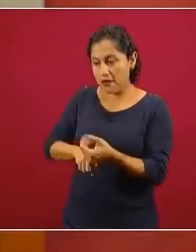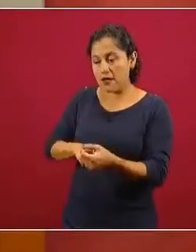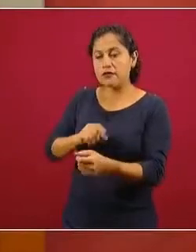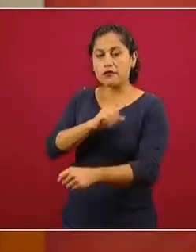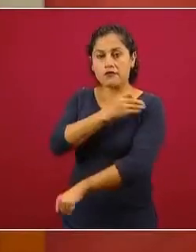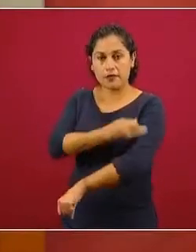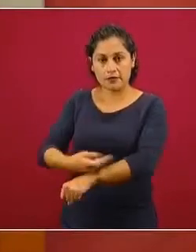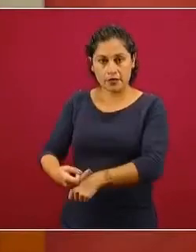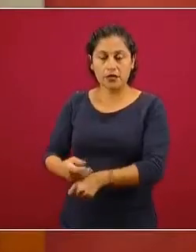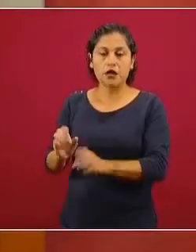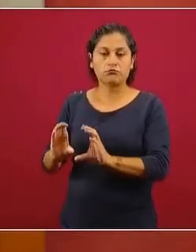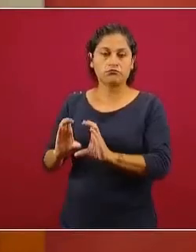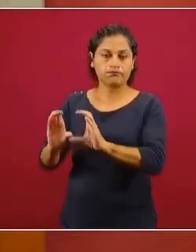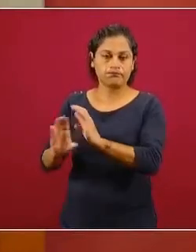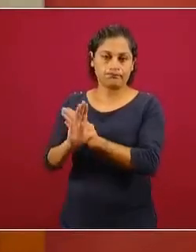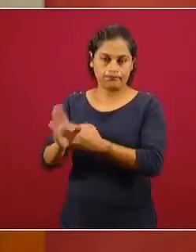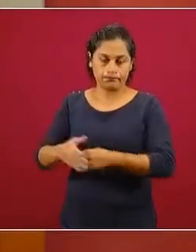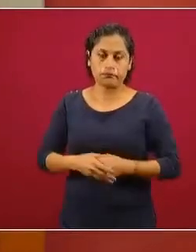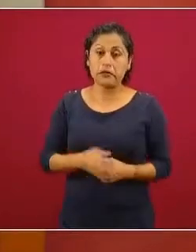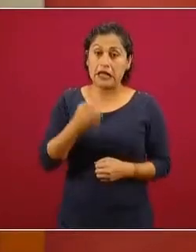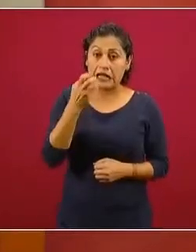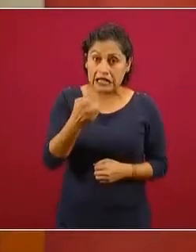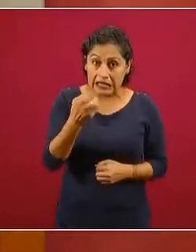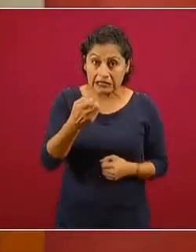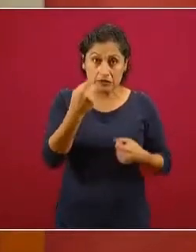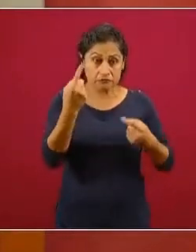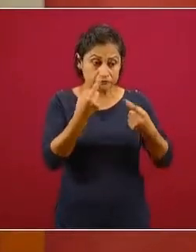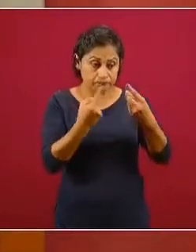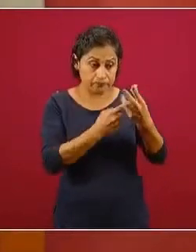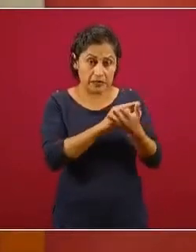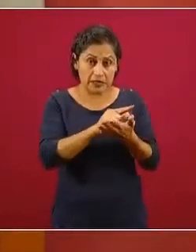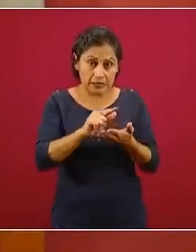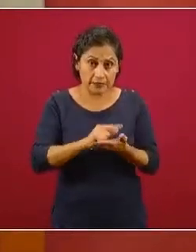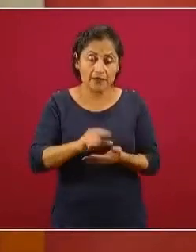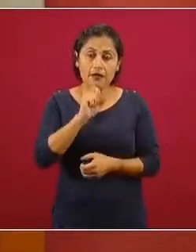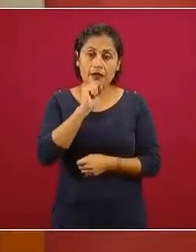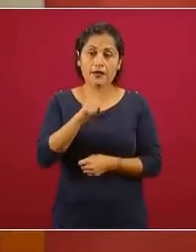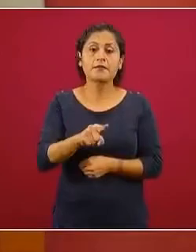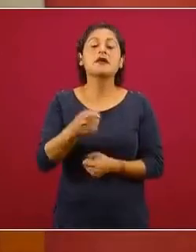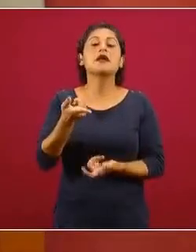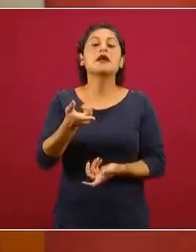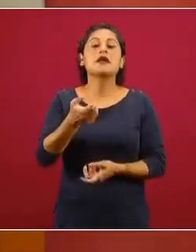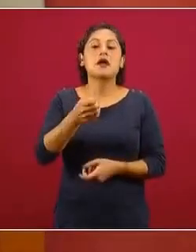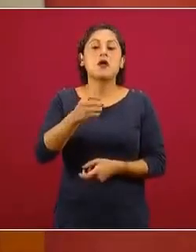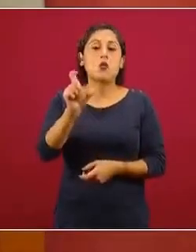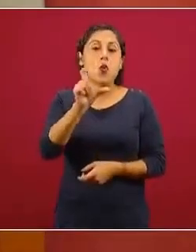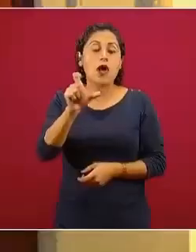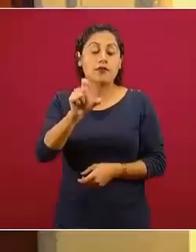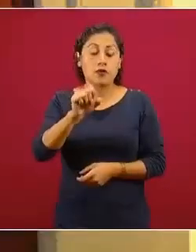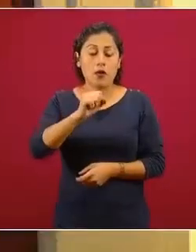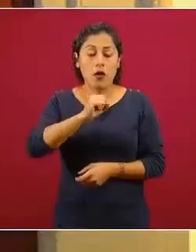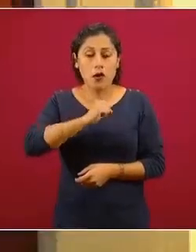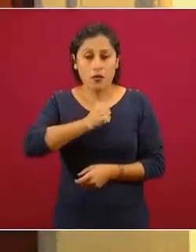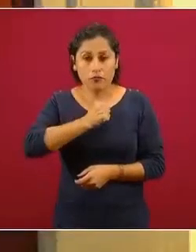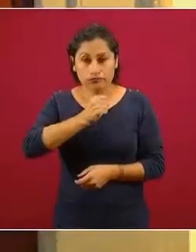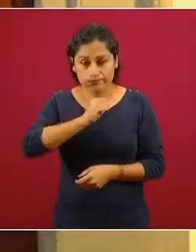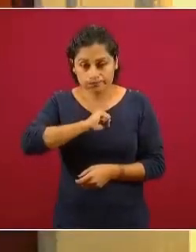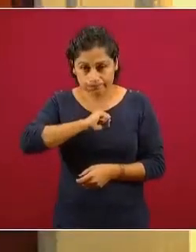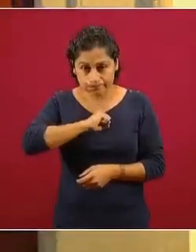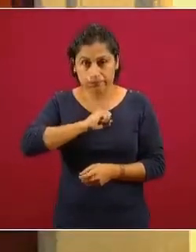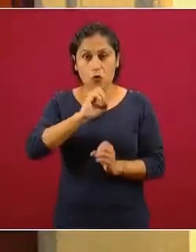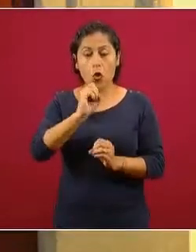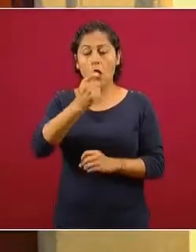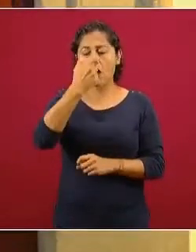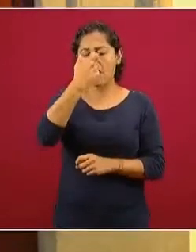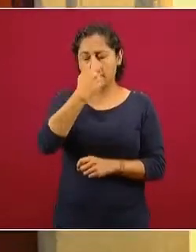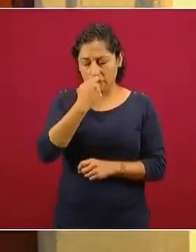empezar a integrar. Cada vez que sintamos la necesidad de toser o de estornudar, rápidamente acercar nuestra nariz y